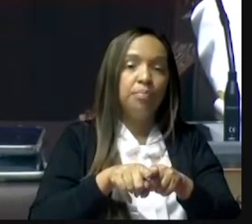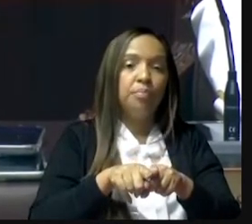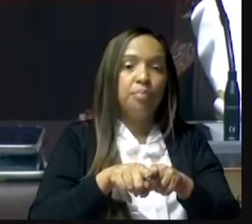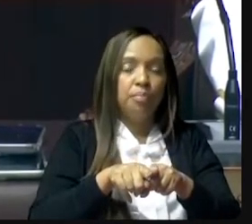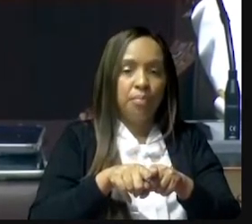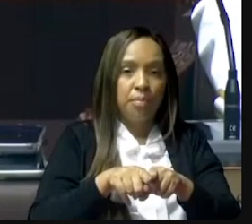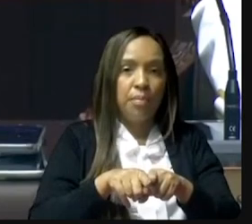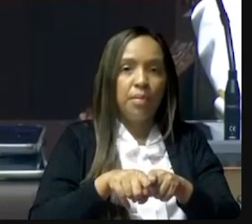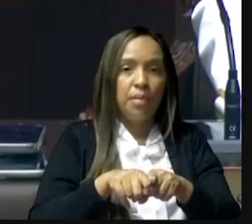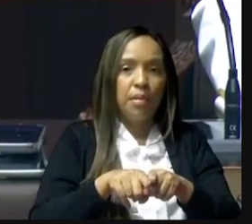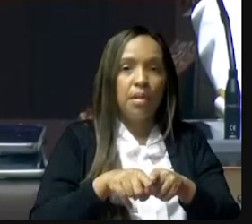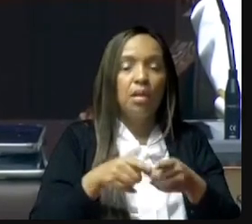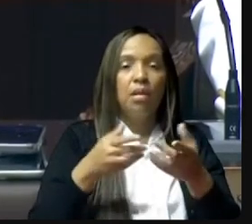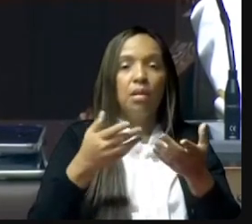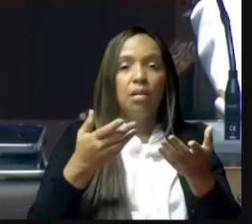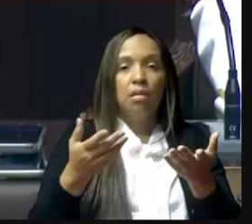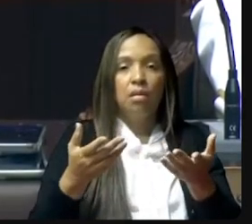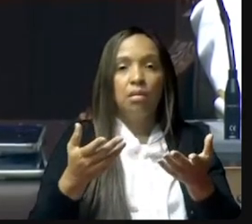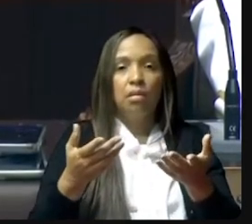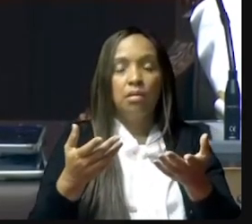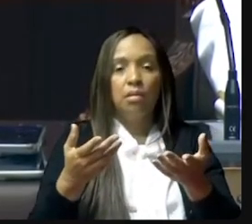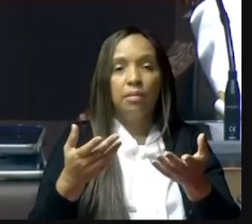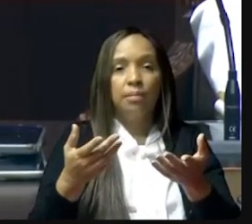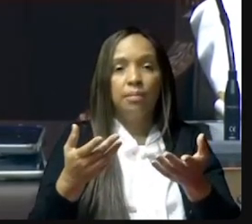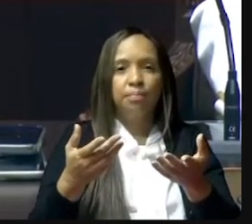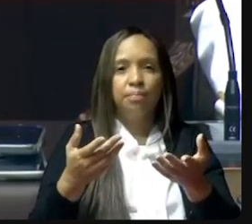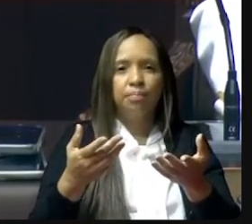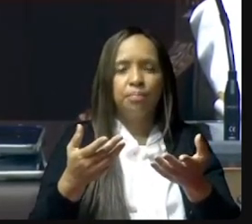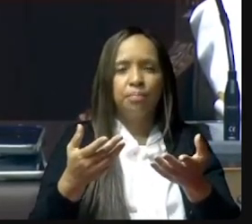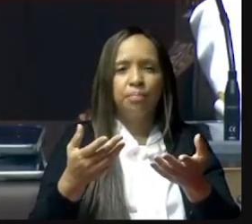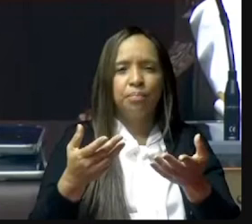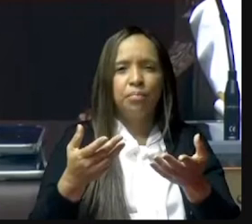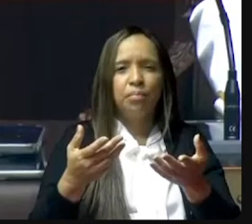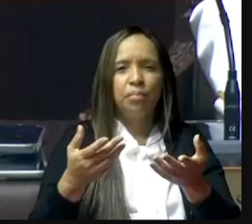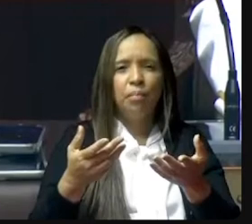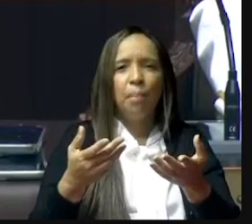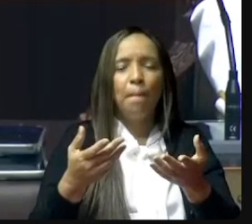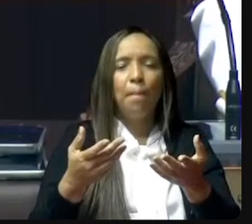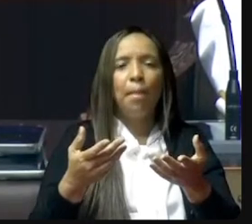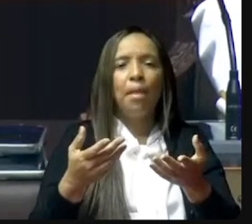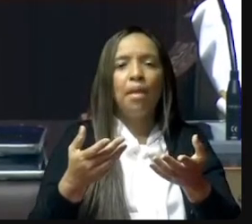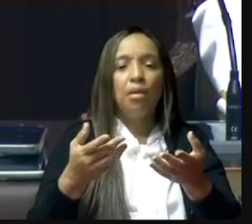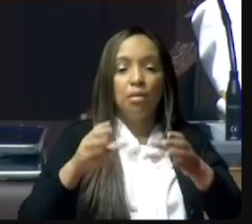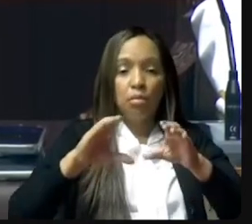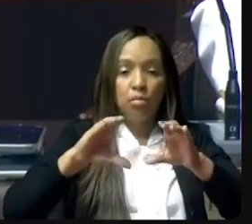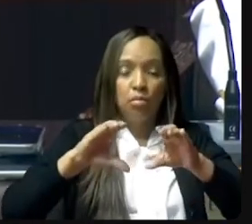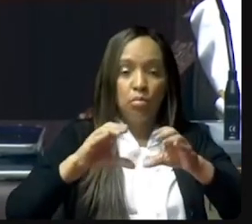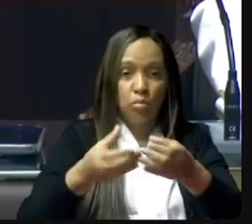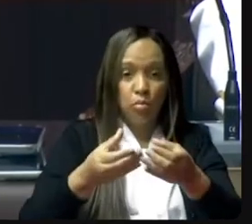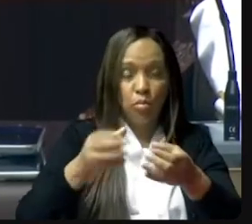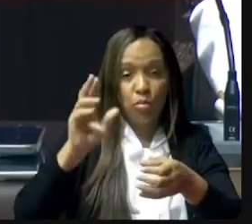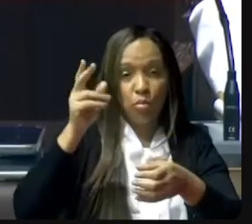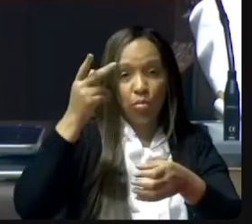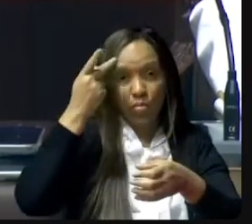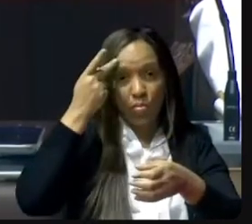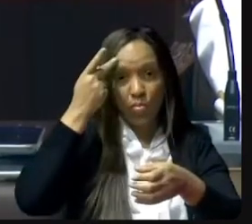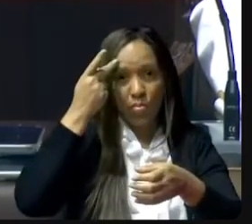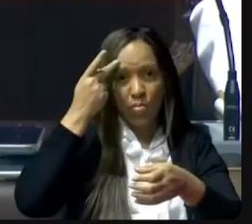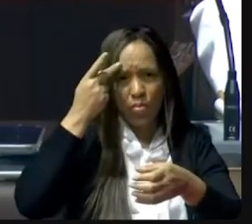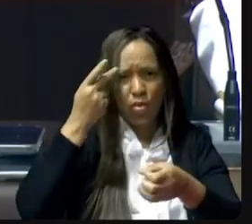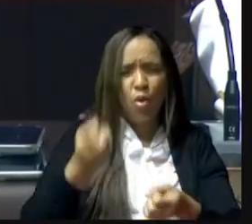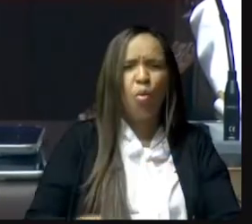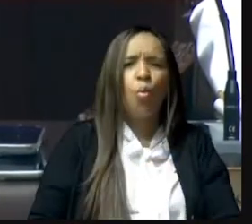hacía los cálculos eraa Gustavo y sigue siendo siempre Gustavo cuán que no toca a cada una le da su número a cada quien